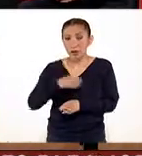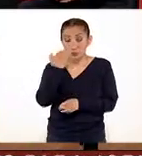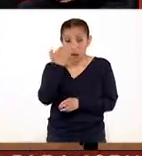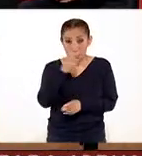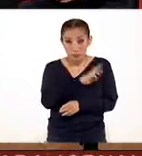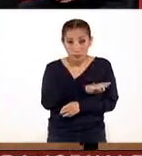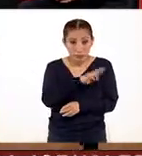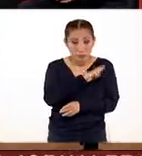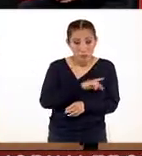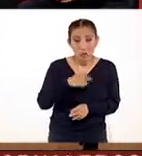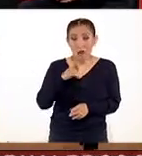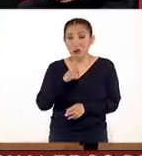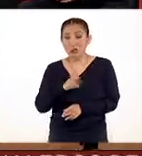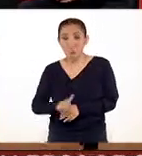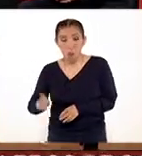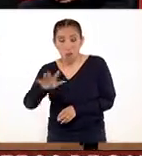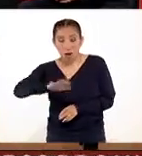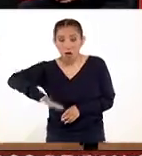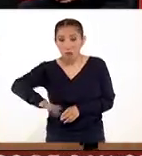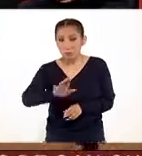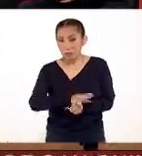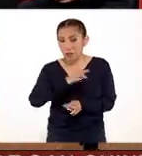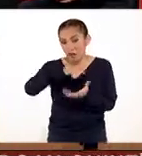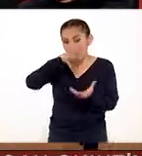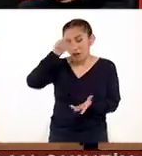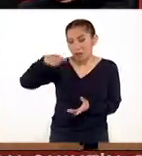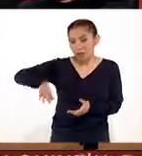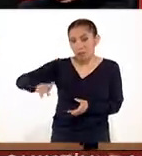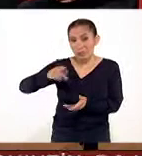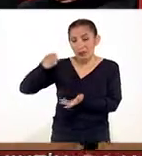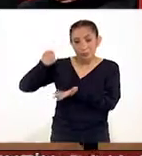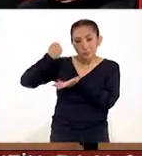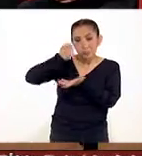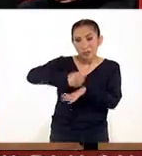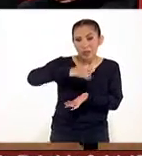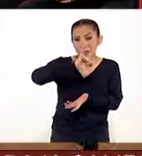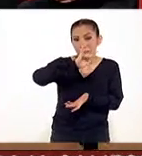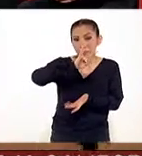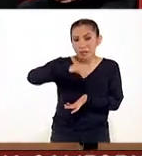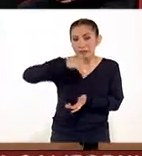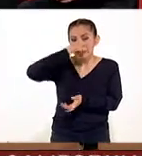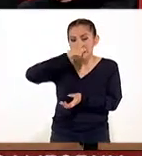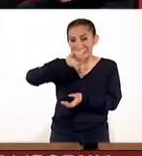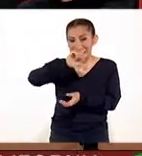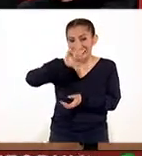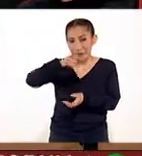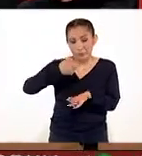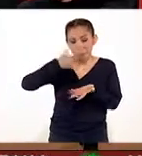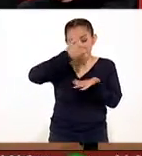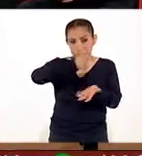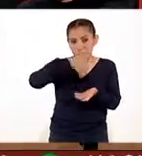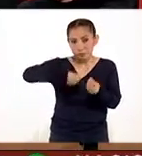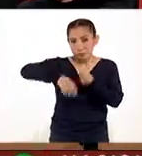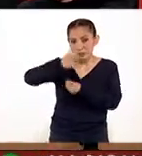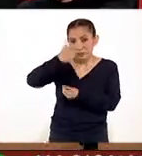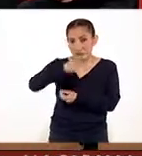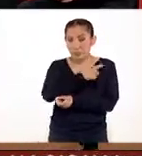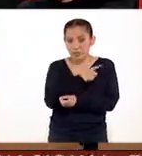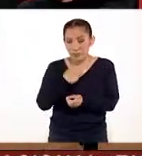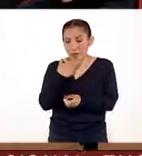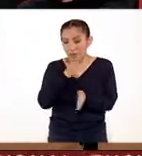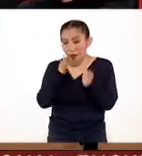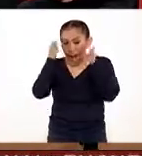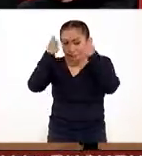privadas? Escuelas públicas primordialmente porque el recurso que recibe Innovec viene de la Secretaría de Educación Pública, es un recurso público y debe